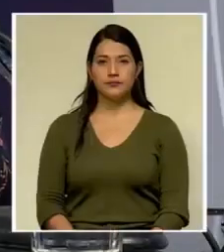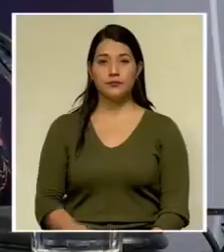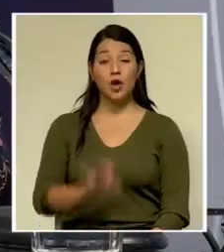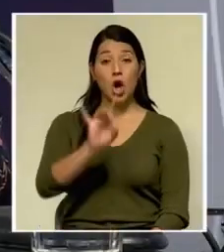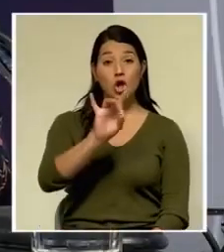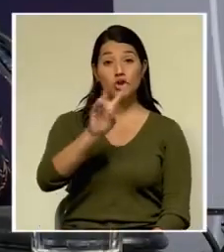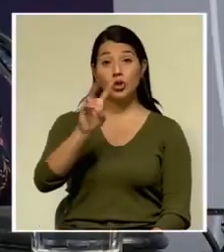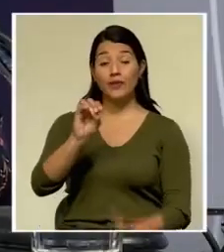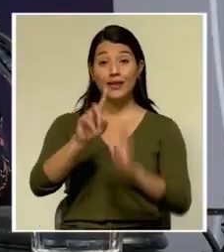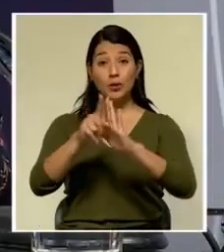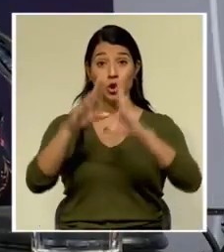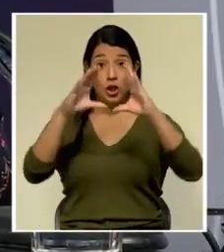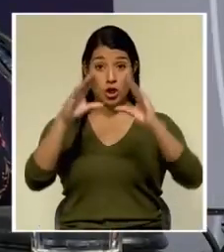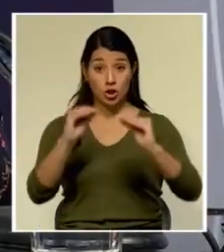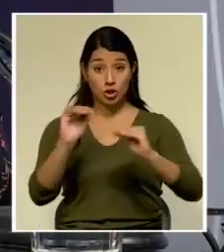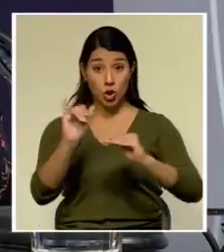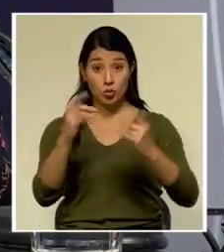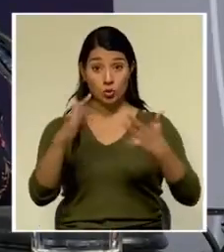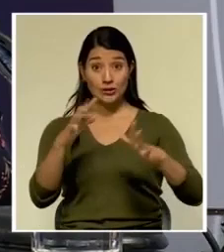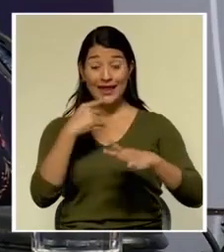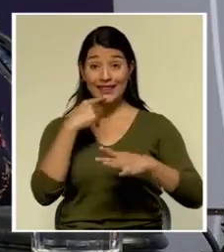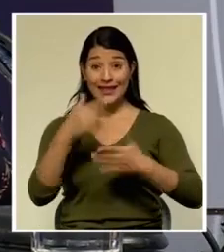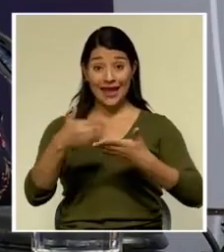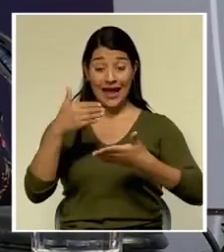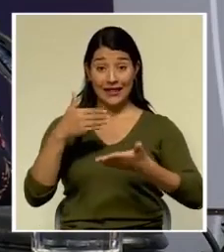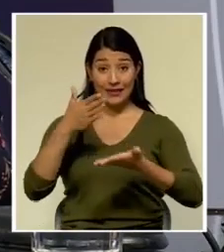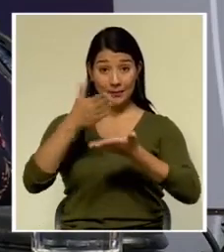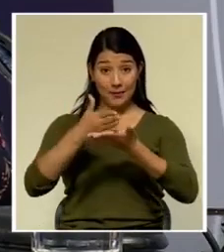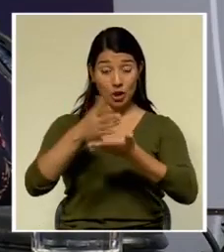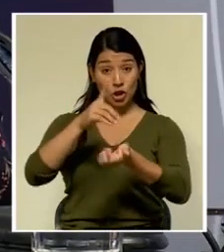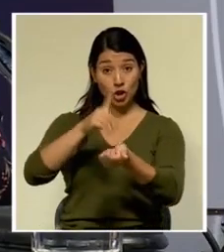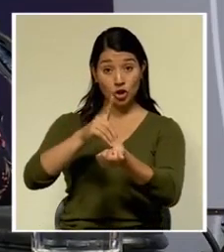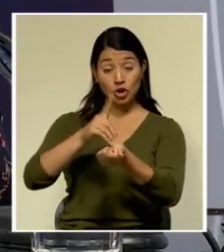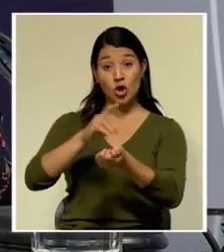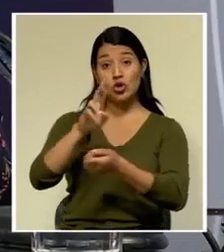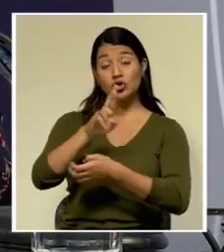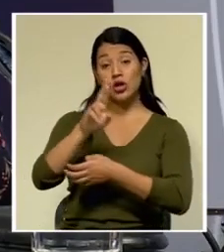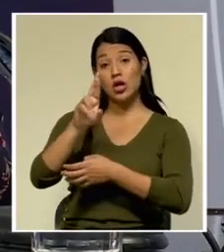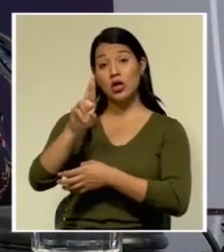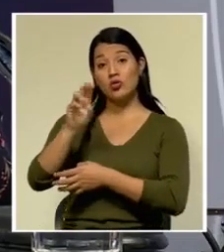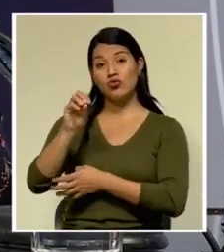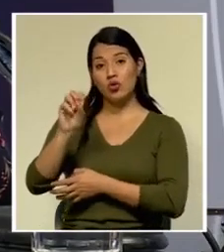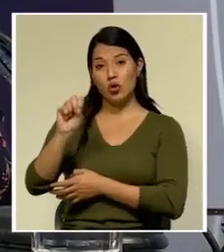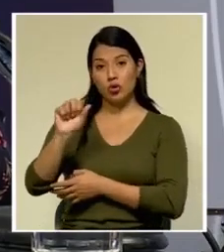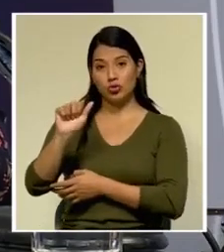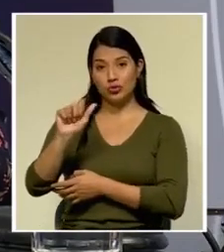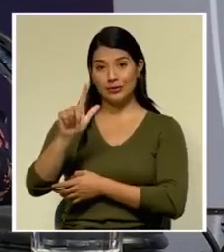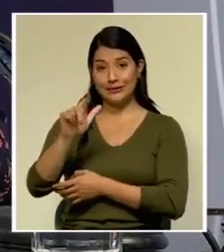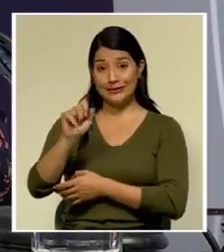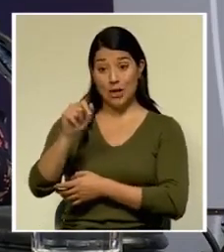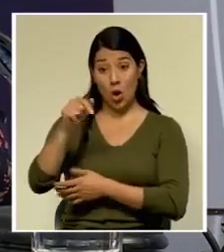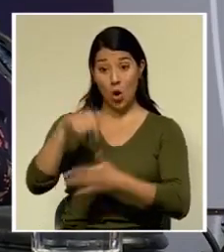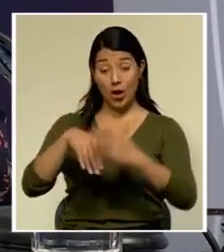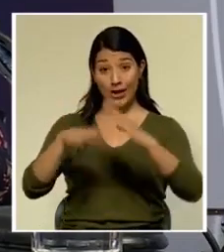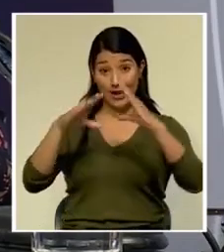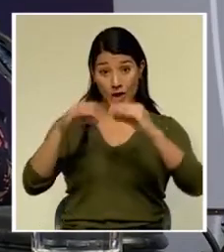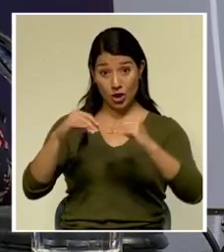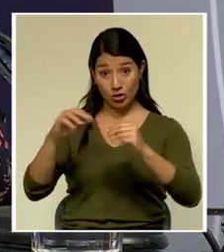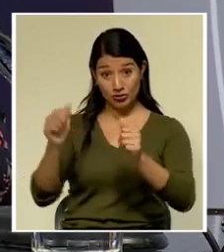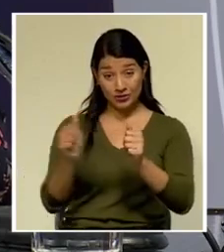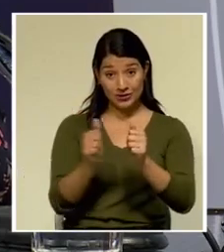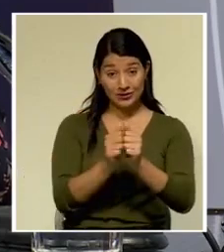8:20 de la noche, como les decía antes de pausa, el doctor Rosay Rosales nos acompaña esta noche,